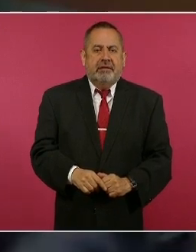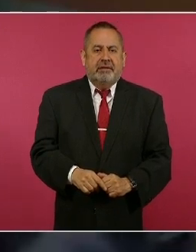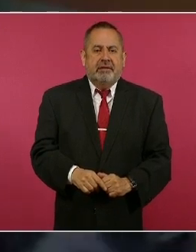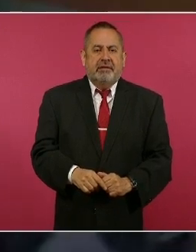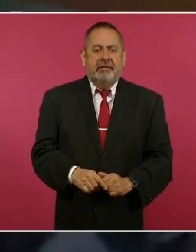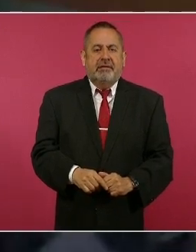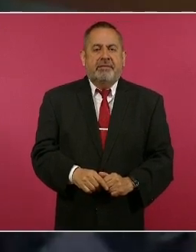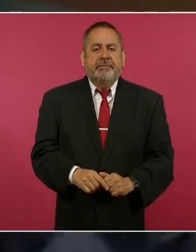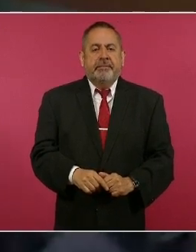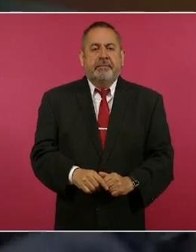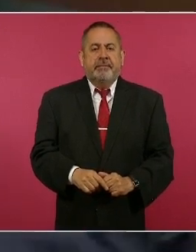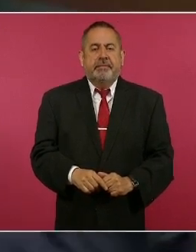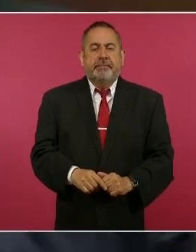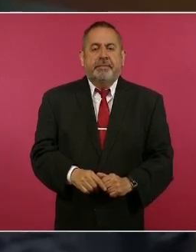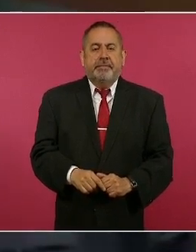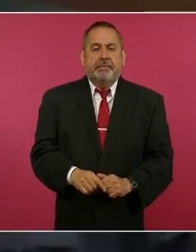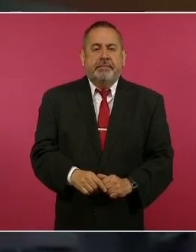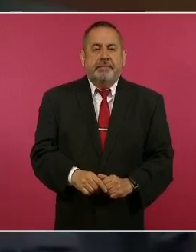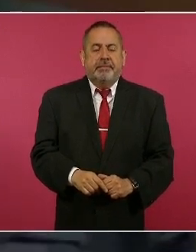¿Cierto?